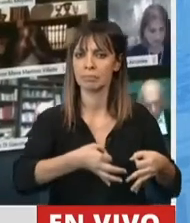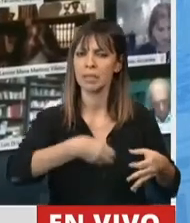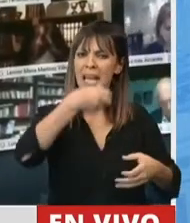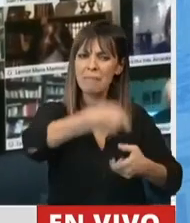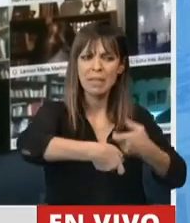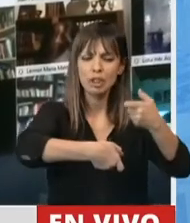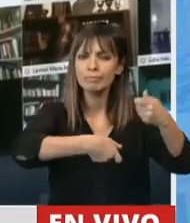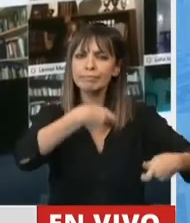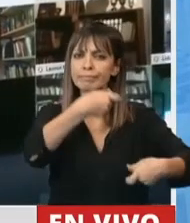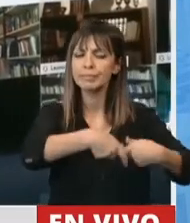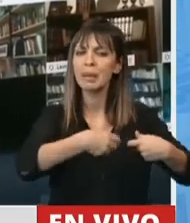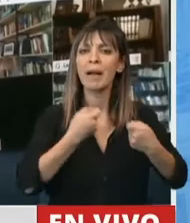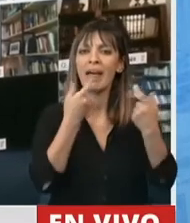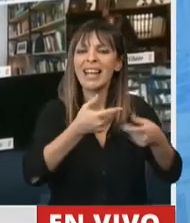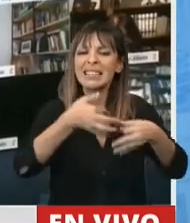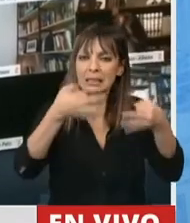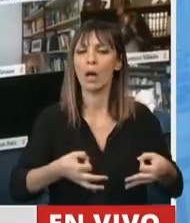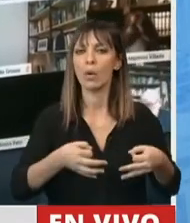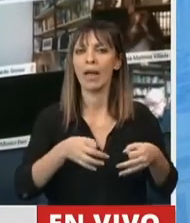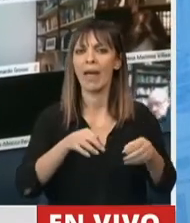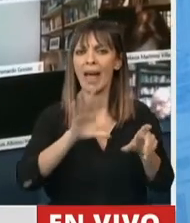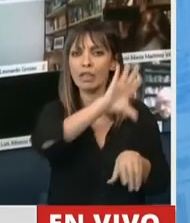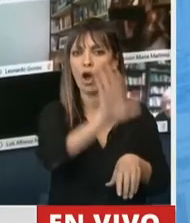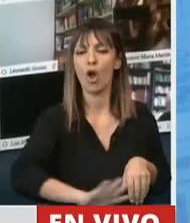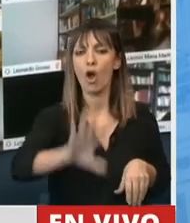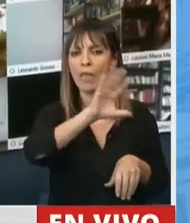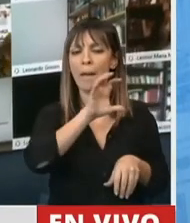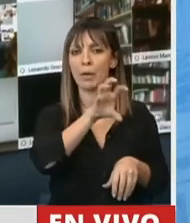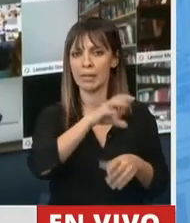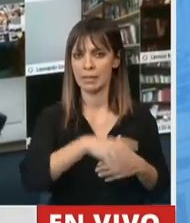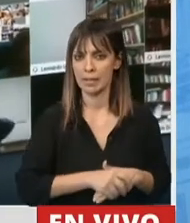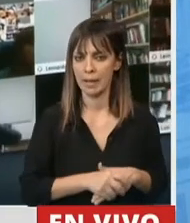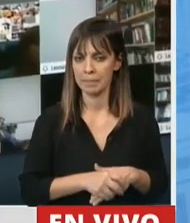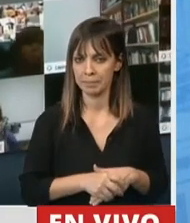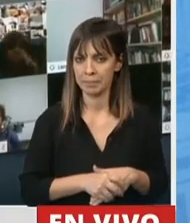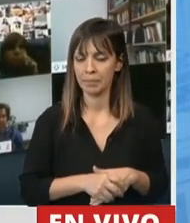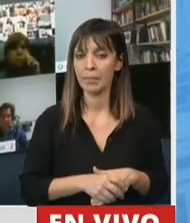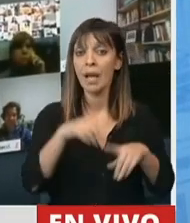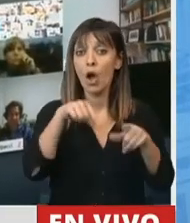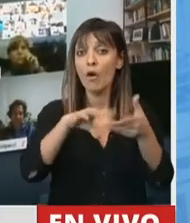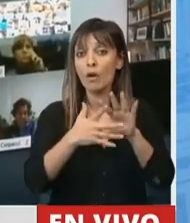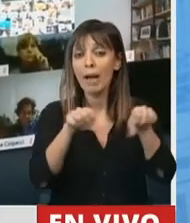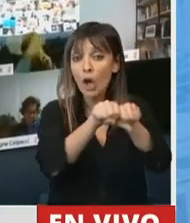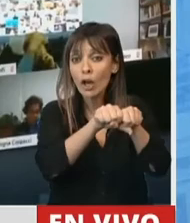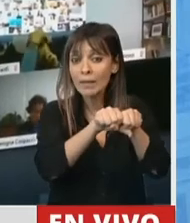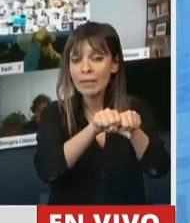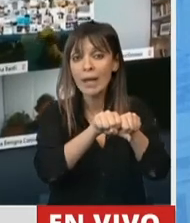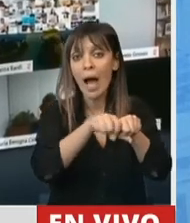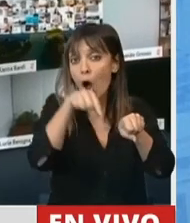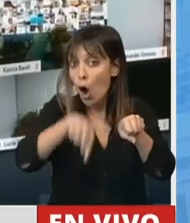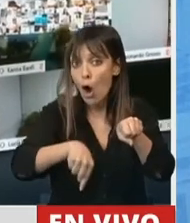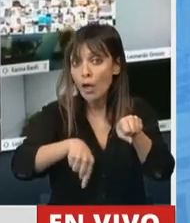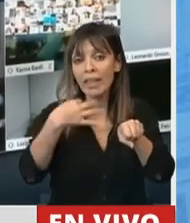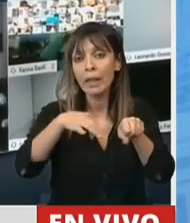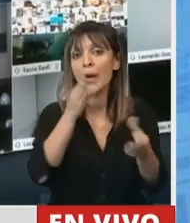inversión para garantizar la conectividad en cada rincón de la provincia. Hoy la conectividad es un derecho para